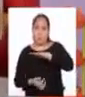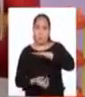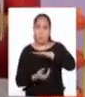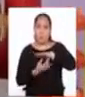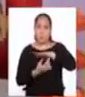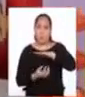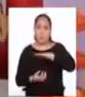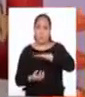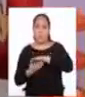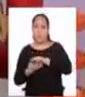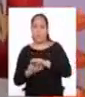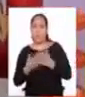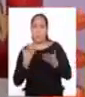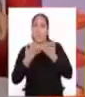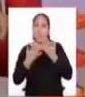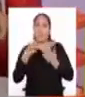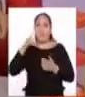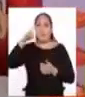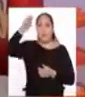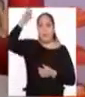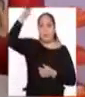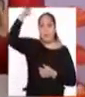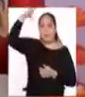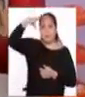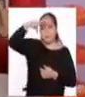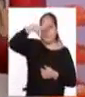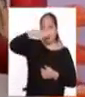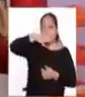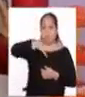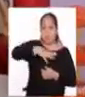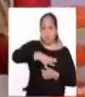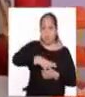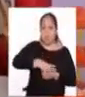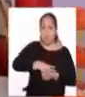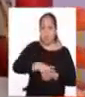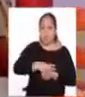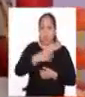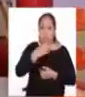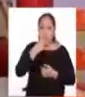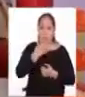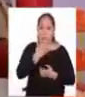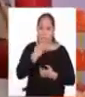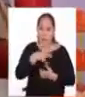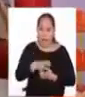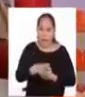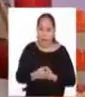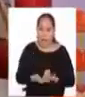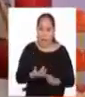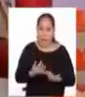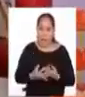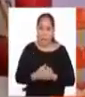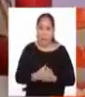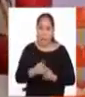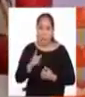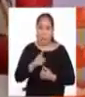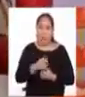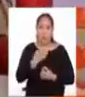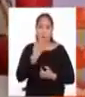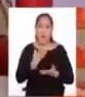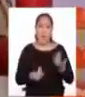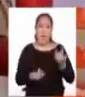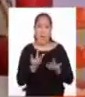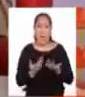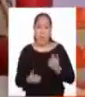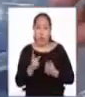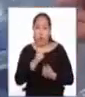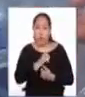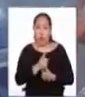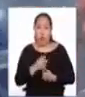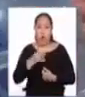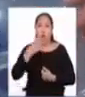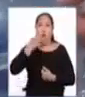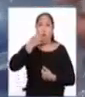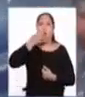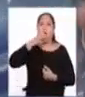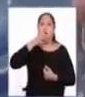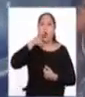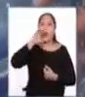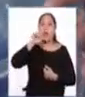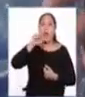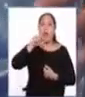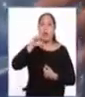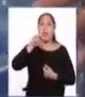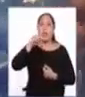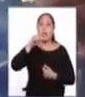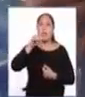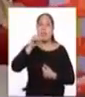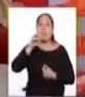y... El sol no quemó, el sol calentó el agua. ¿Verdad? dejando Calentó el agua y eso ha producido que se vean